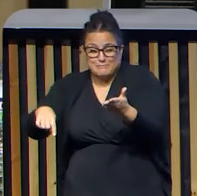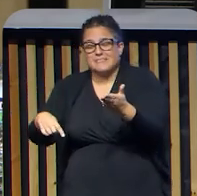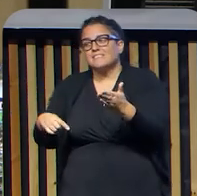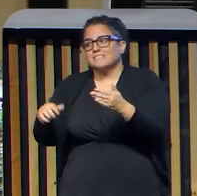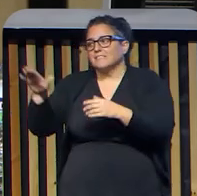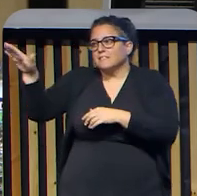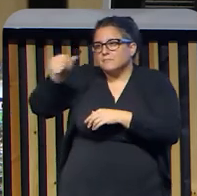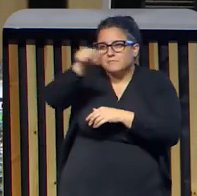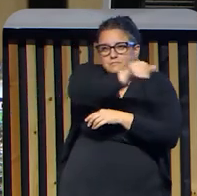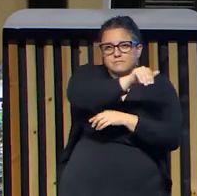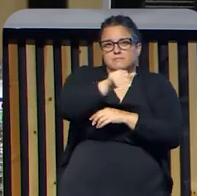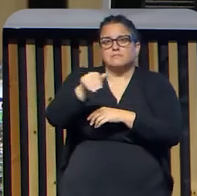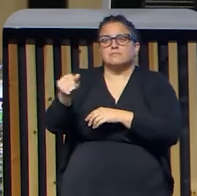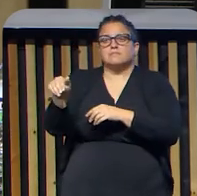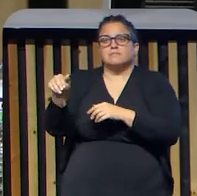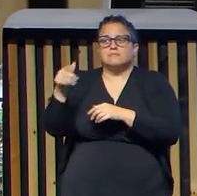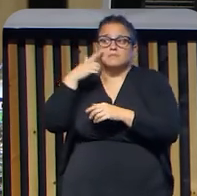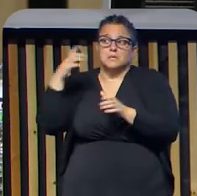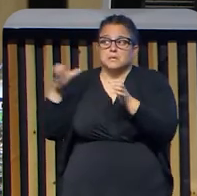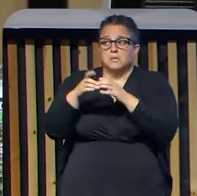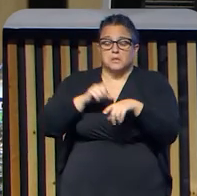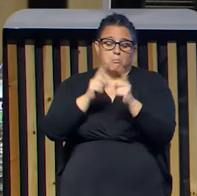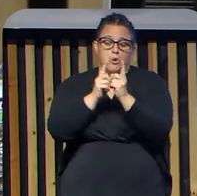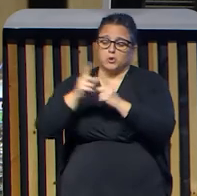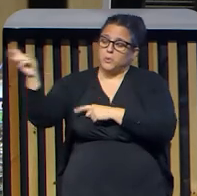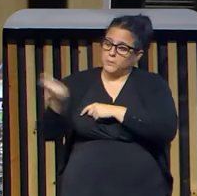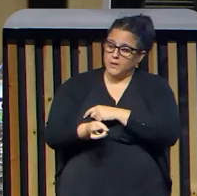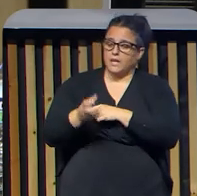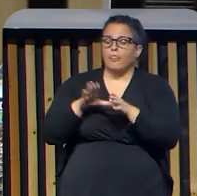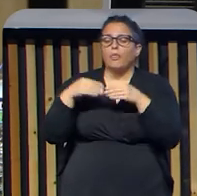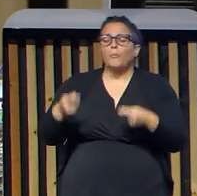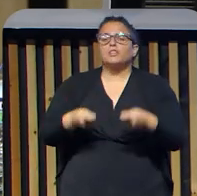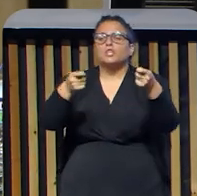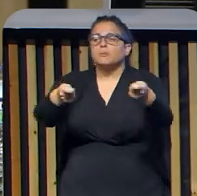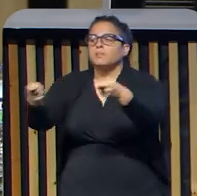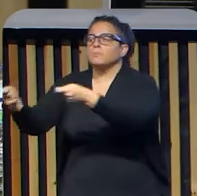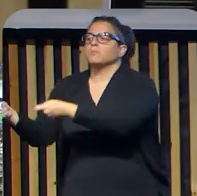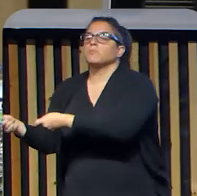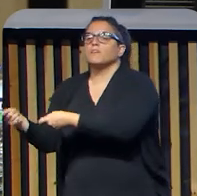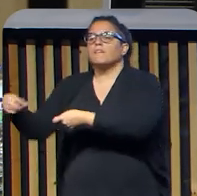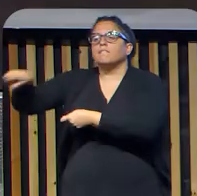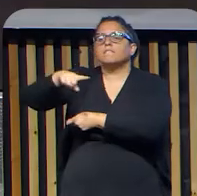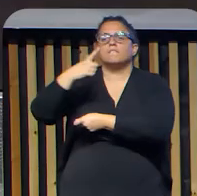Les pedimos que valoren Cuál crees que entienden mejor Cuáles no